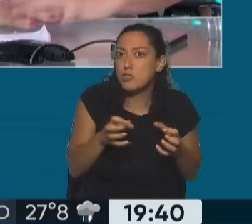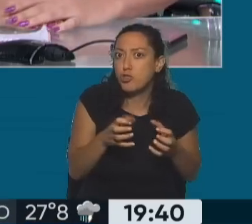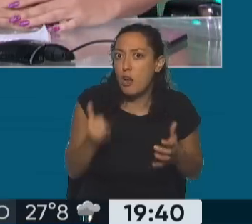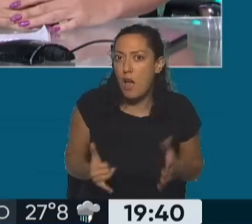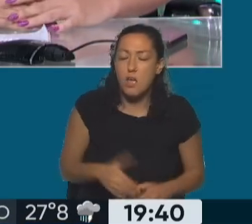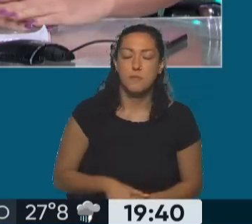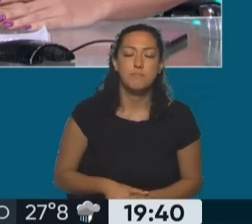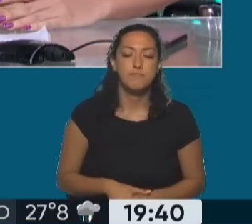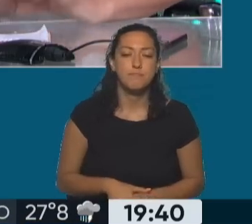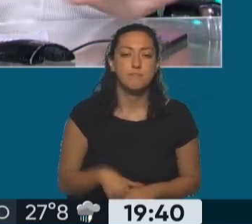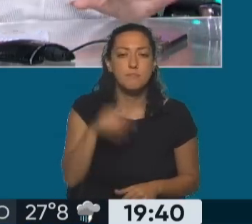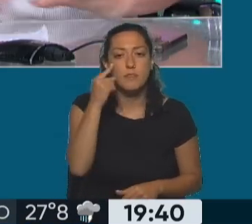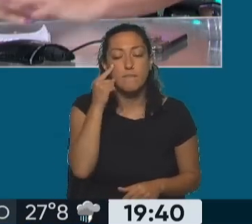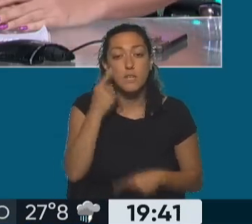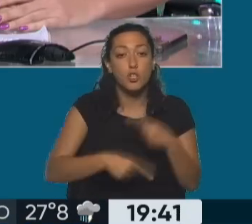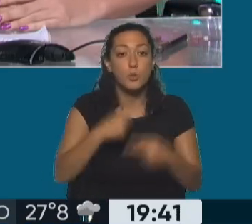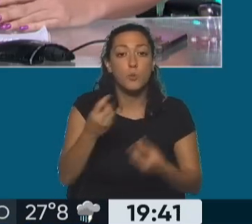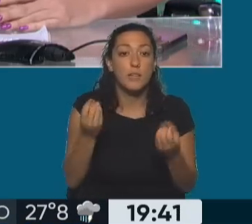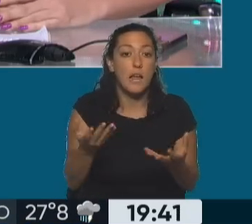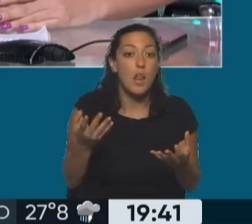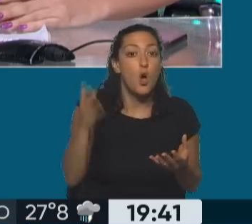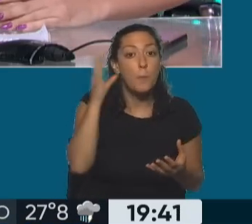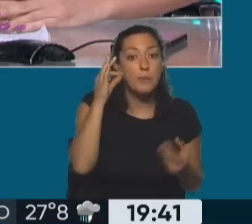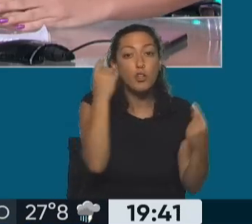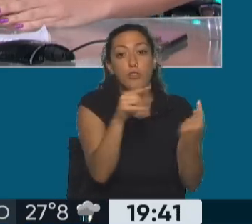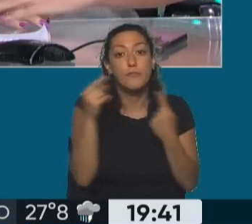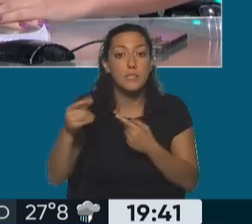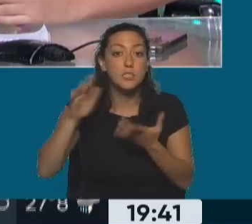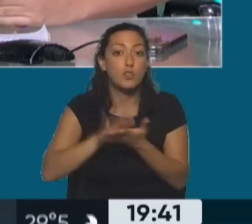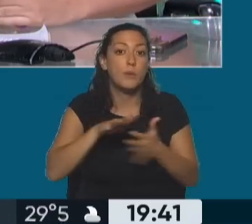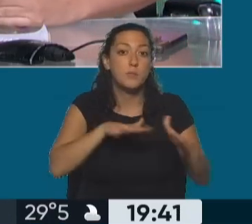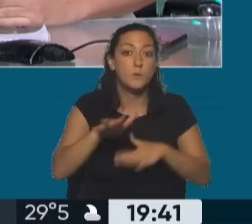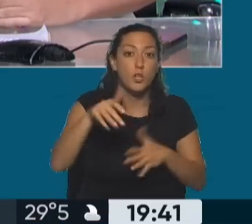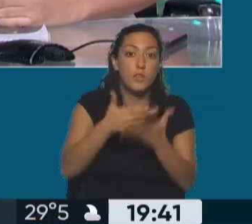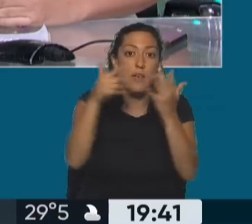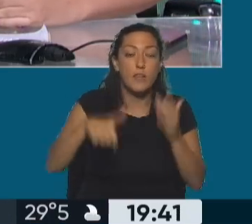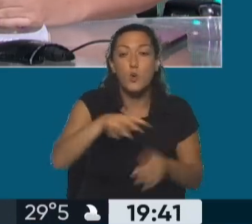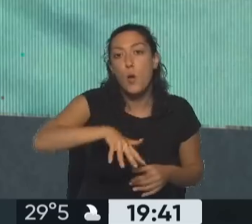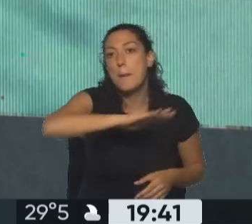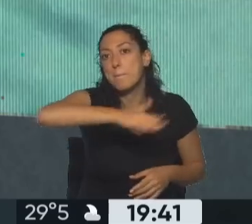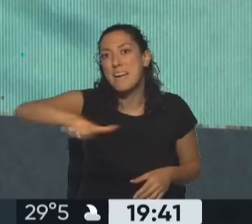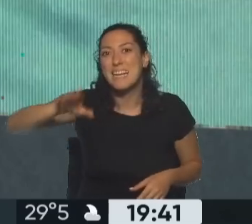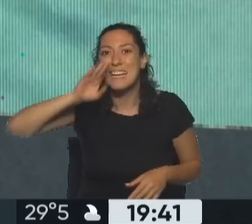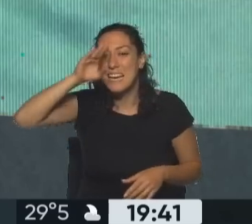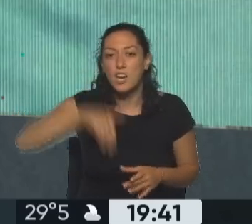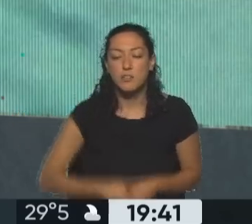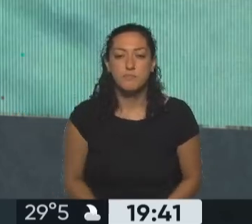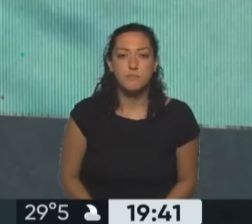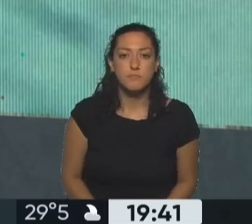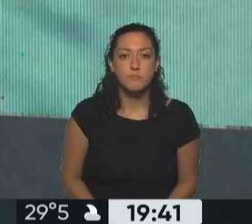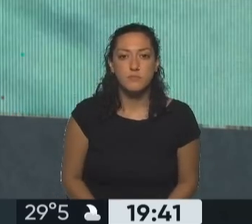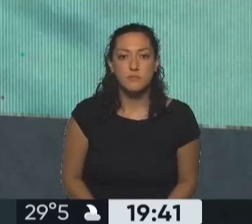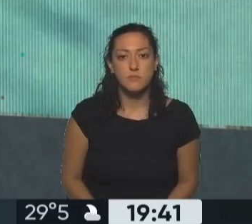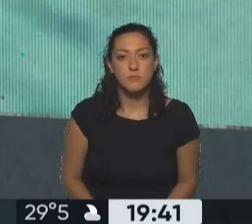cómo continúa, por lo pronto, posturas distintas acerca de lo que pasó hoy en el Mar Negro. Te seguimos en línea un poco con el tema,